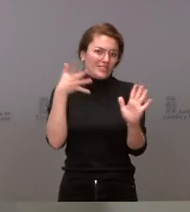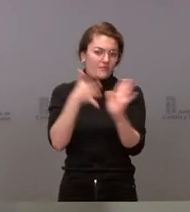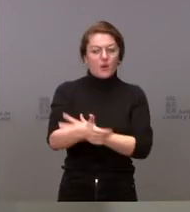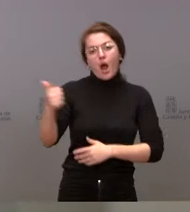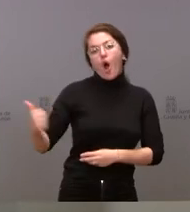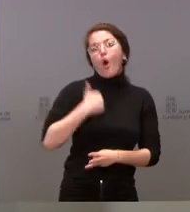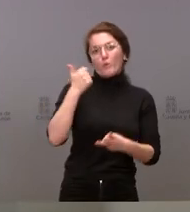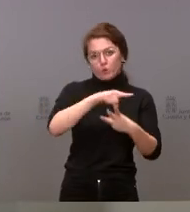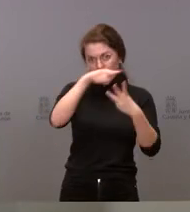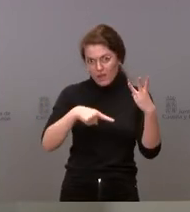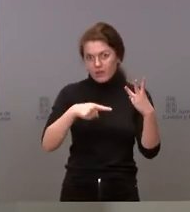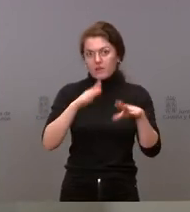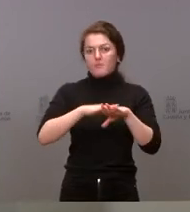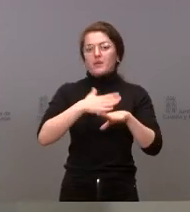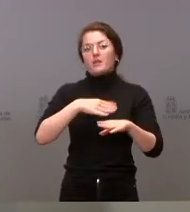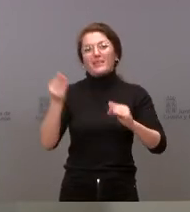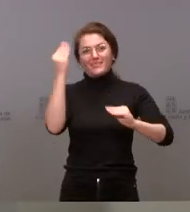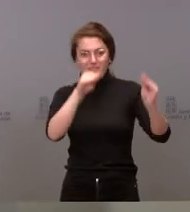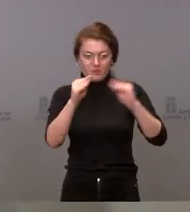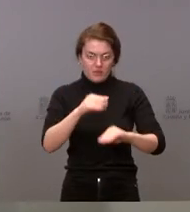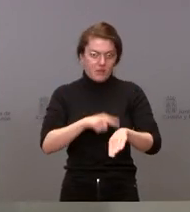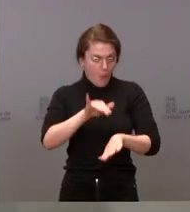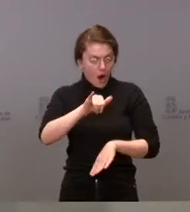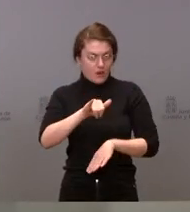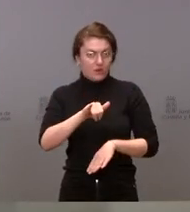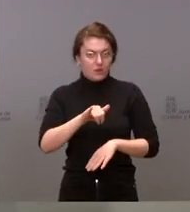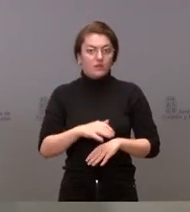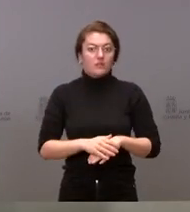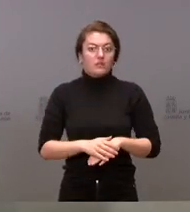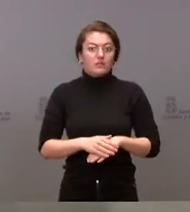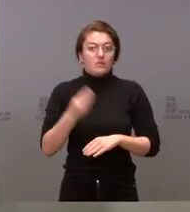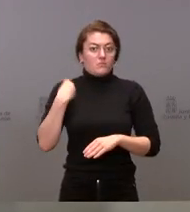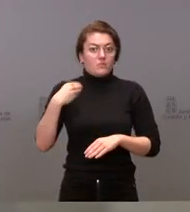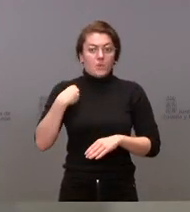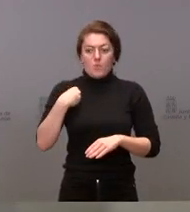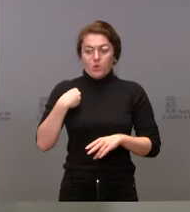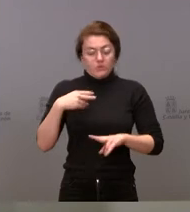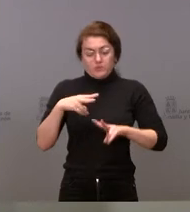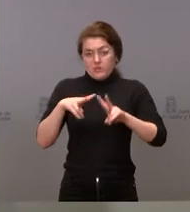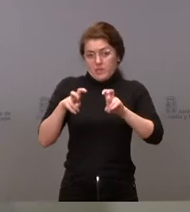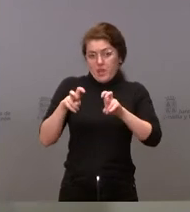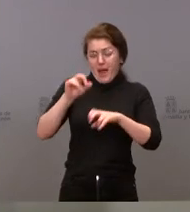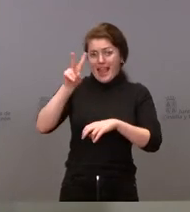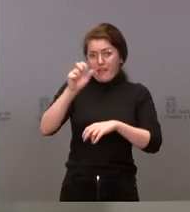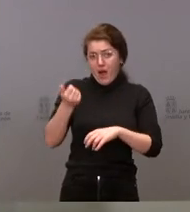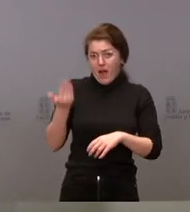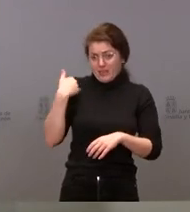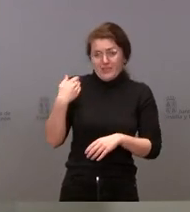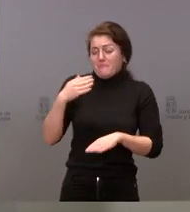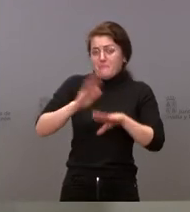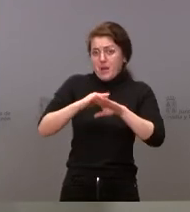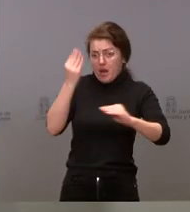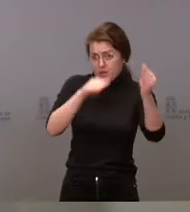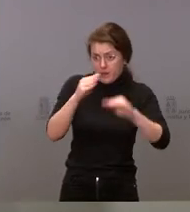para que pueda rectificar a tiempo estas oportunidades se las debemos también en el caso del iva para que puedan rectificar desgraciadamente no